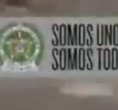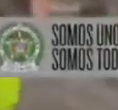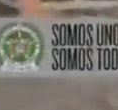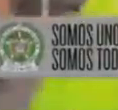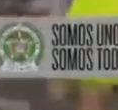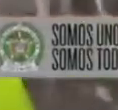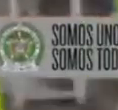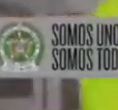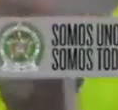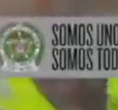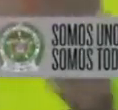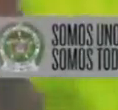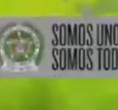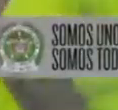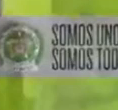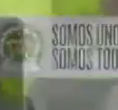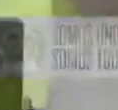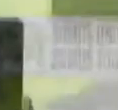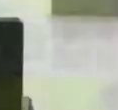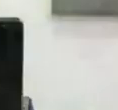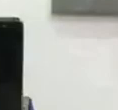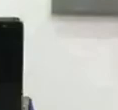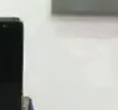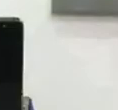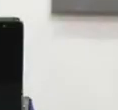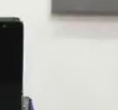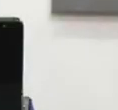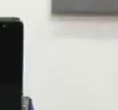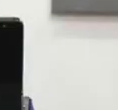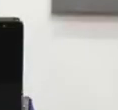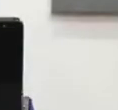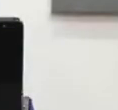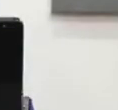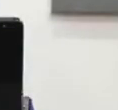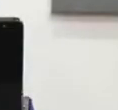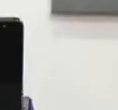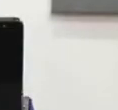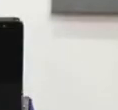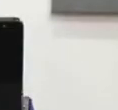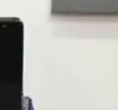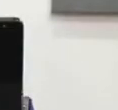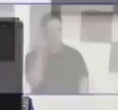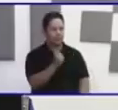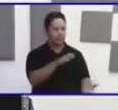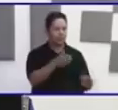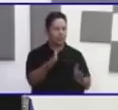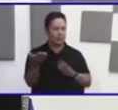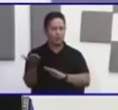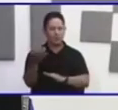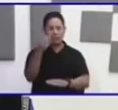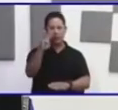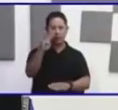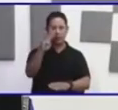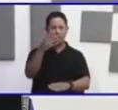homicidios a la fecha, lo que ha ocurrido este año, 19 homicidios, tenemos 14 casos